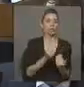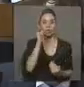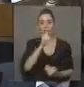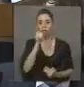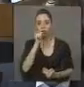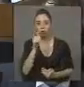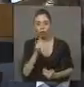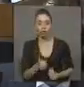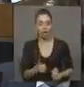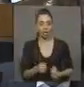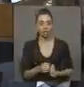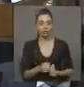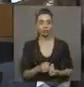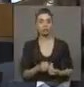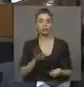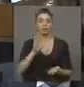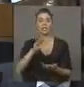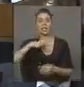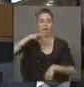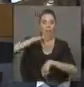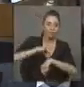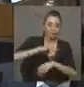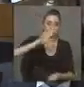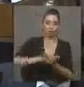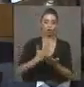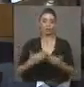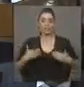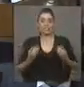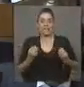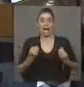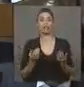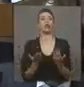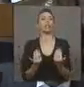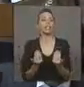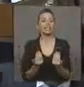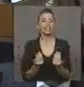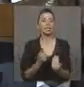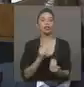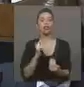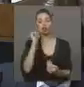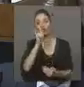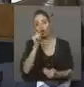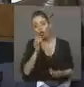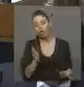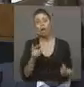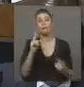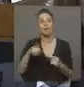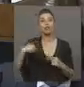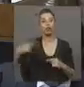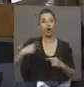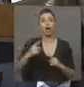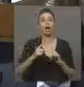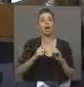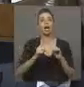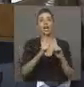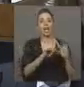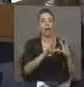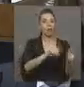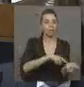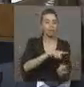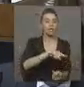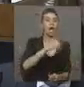de cada día, el sanarse es una necesidad, a lo mejor no de cada día, pero frecuente en cada una de las